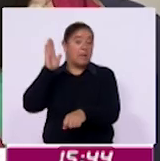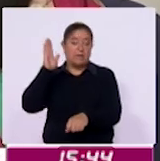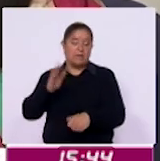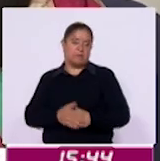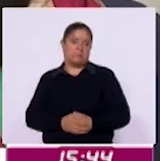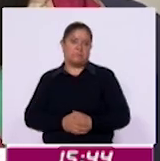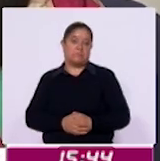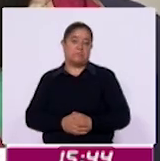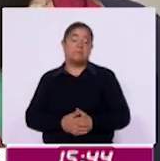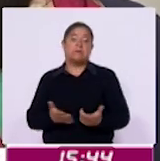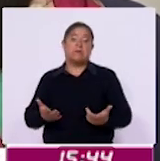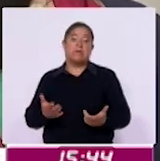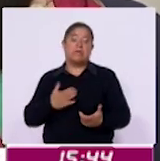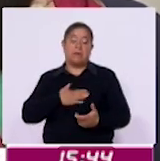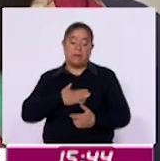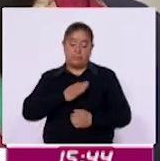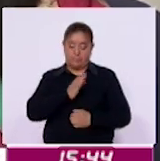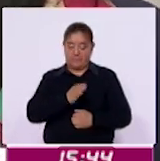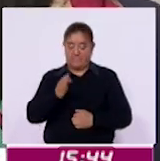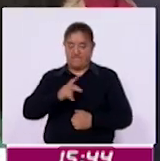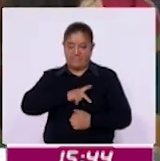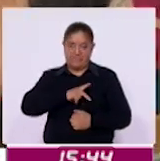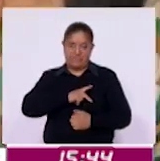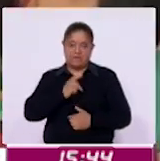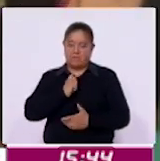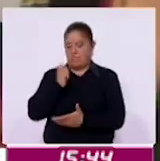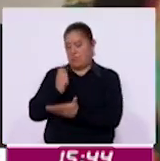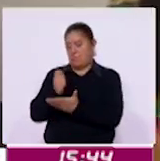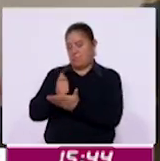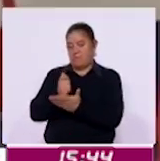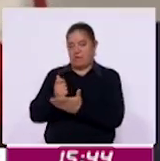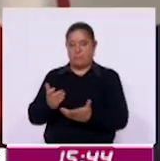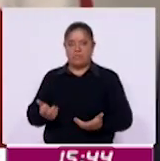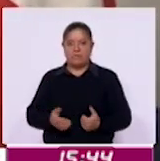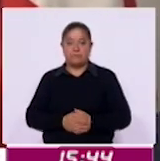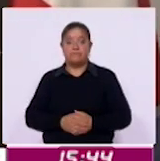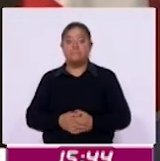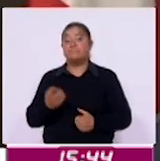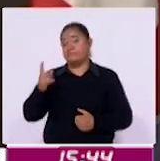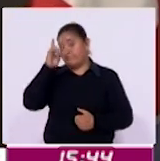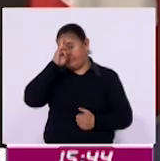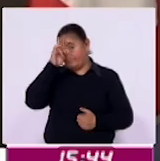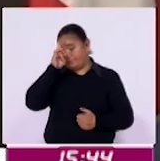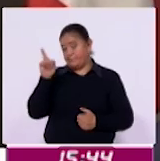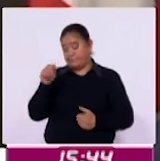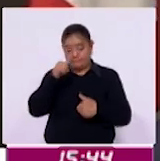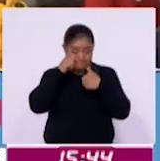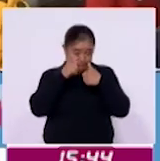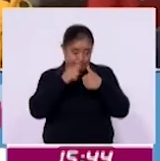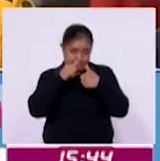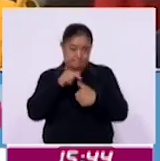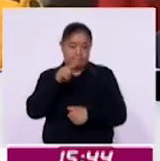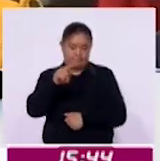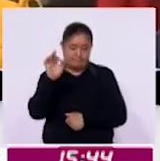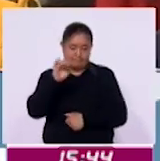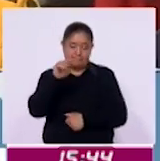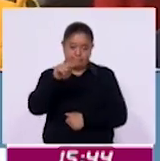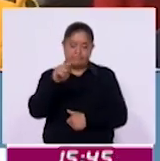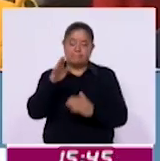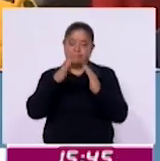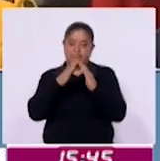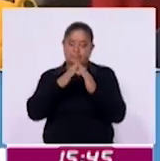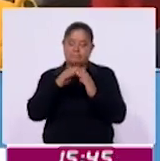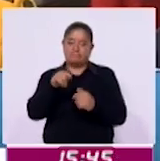la fecha que tengo para pagar el mismo. Pues ya lo sabe, estos consejos hay que tomarlos muy en cuenta si es que usted al interior de su hogar quiere